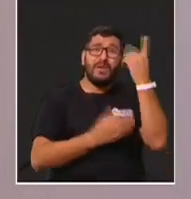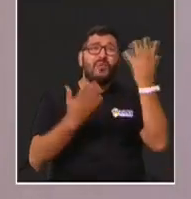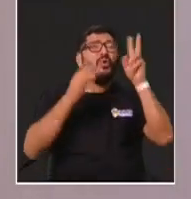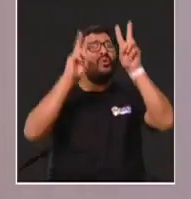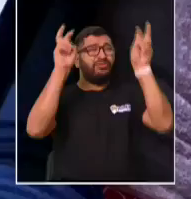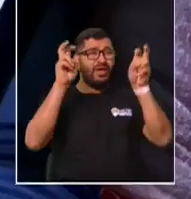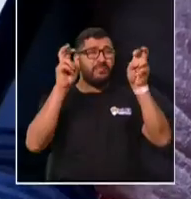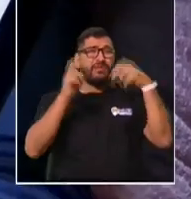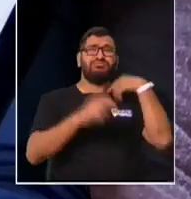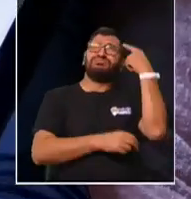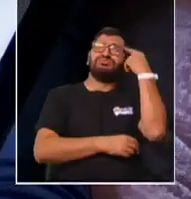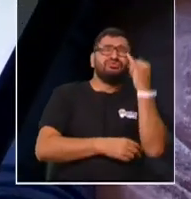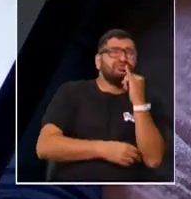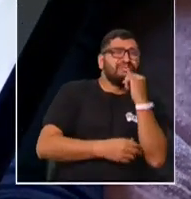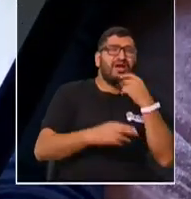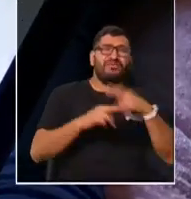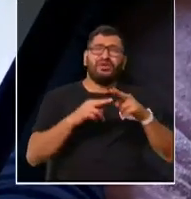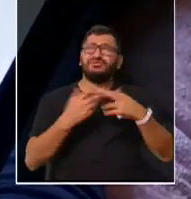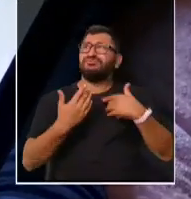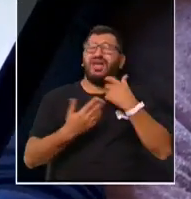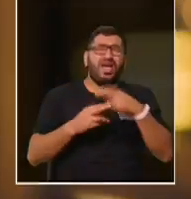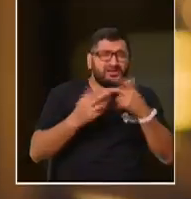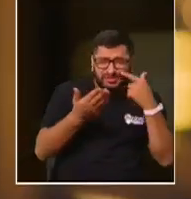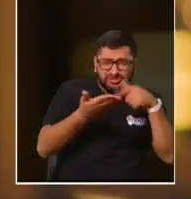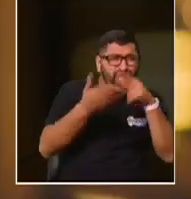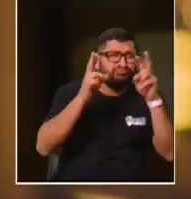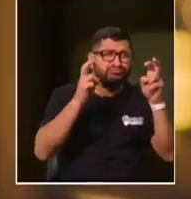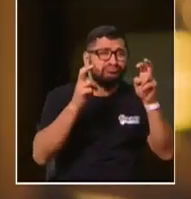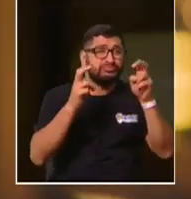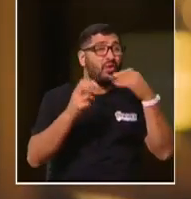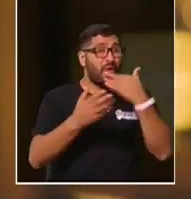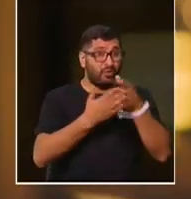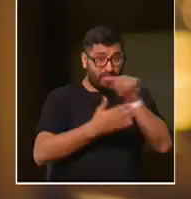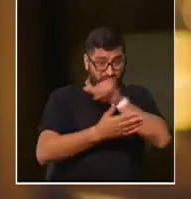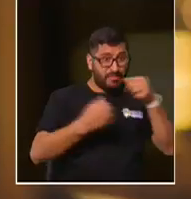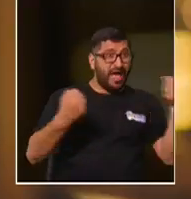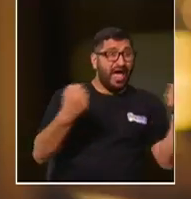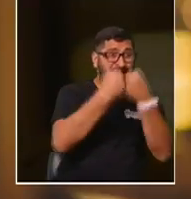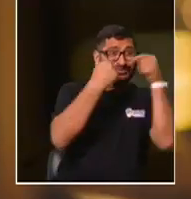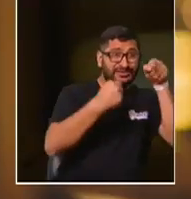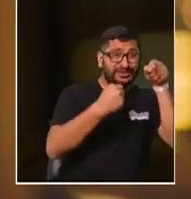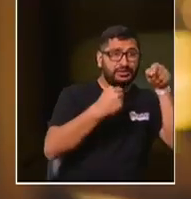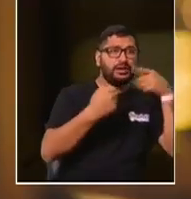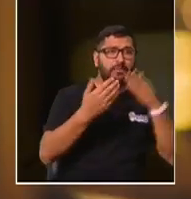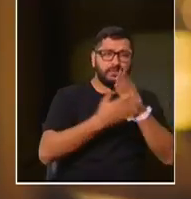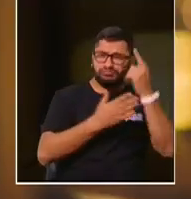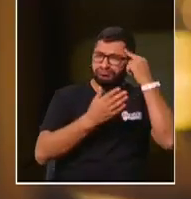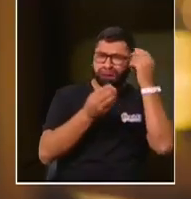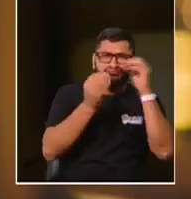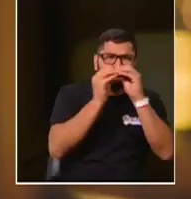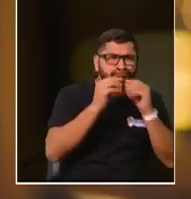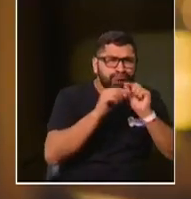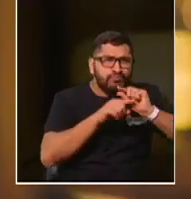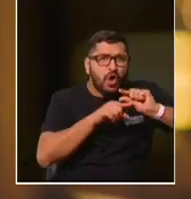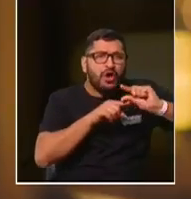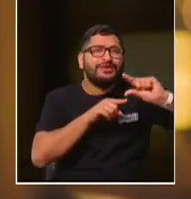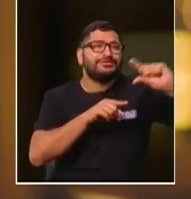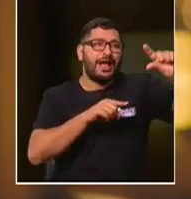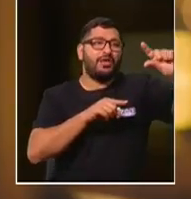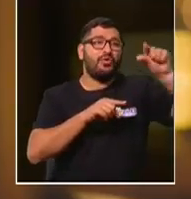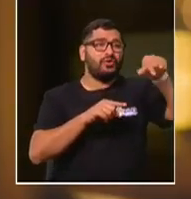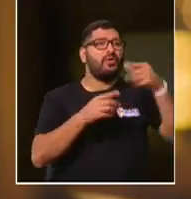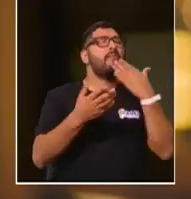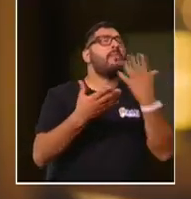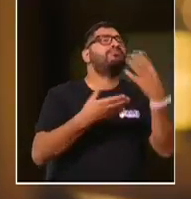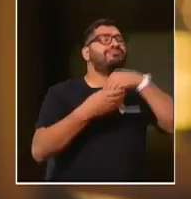como, ay, no sé si me gusta esto, no sé qué esto, pero cuando ya después del accidente empezó a ver que estaba como progresando, ya